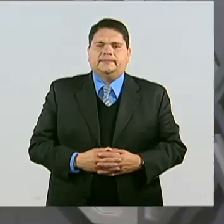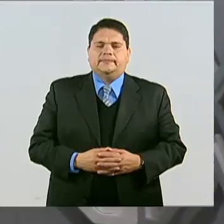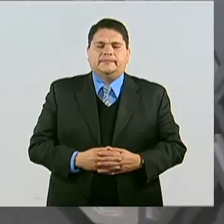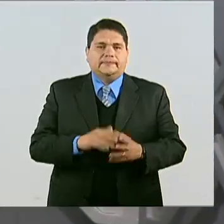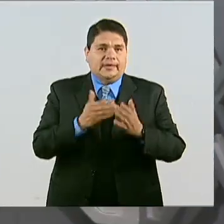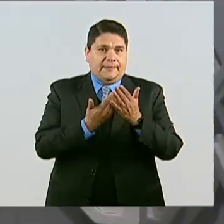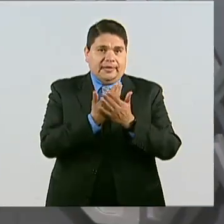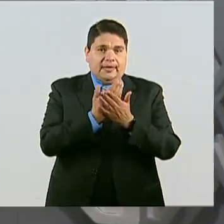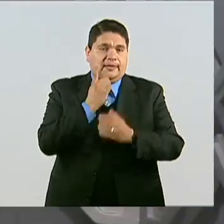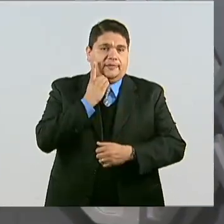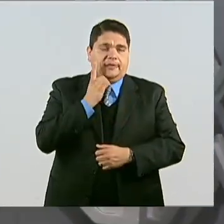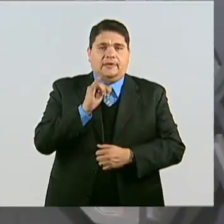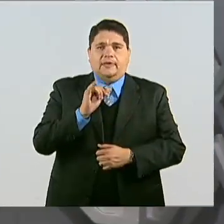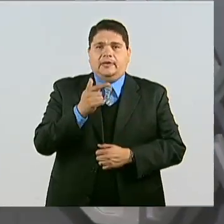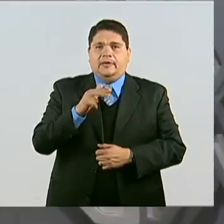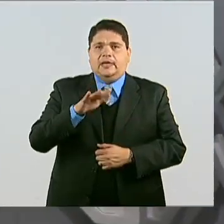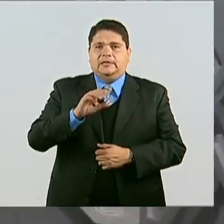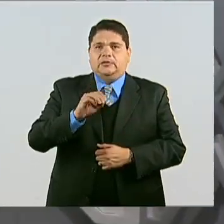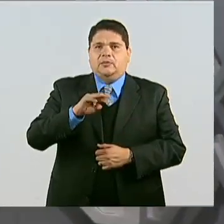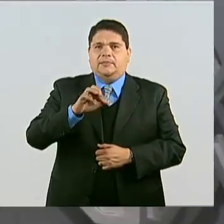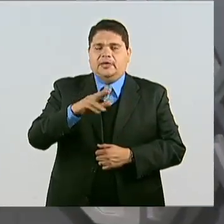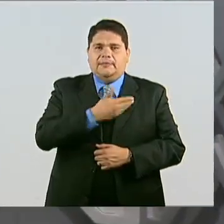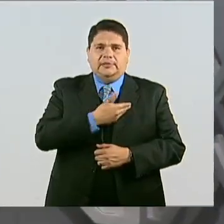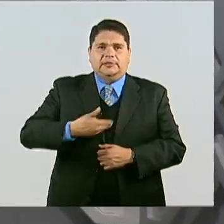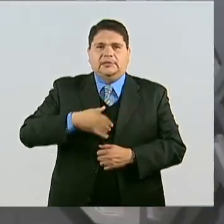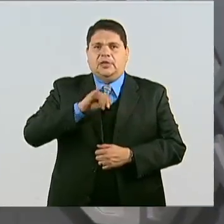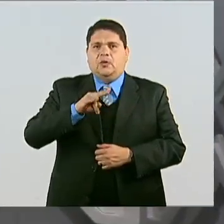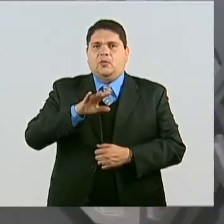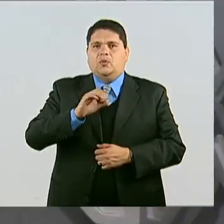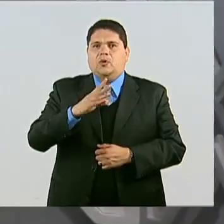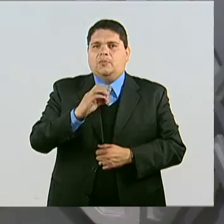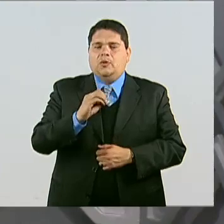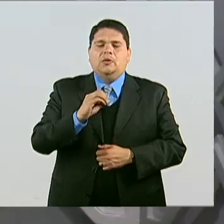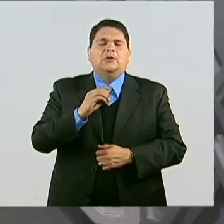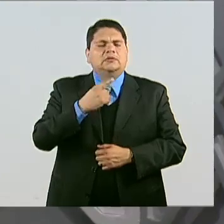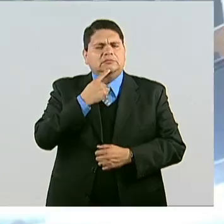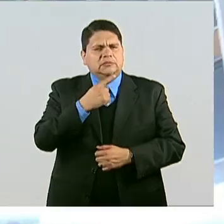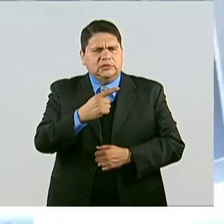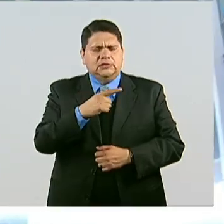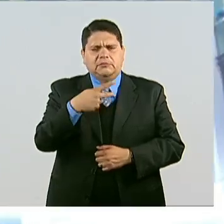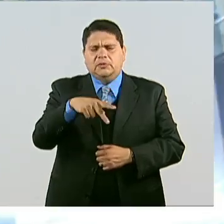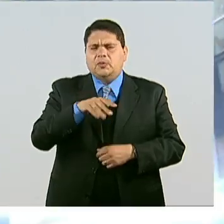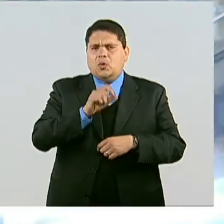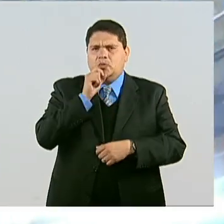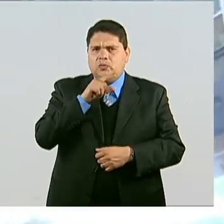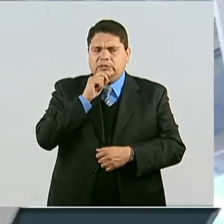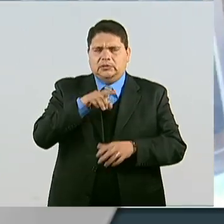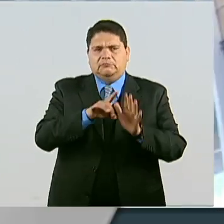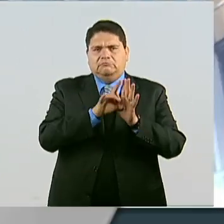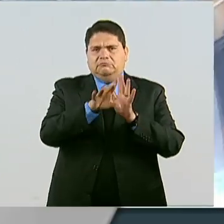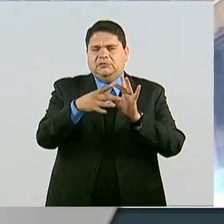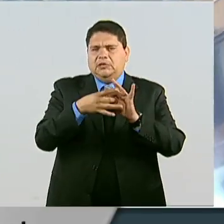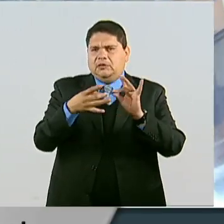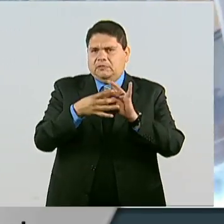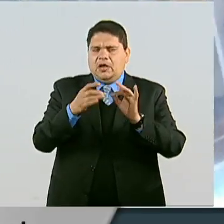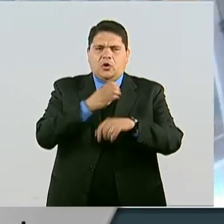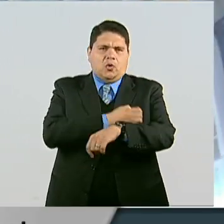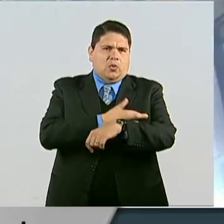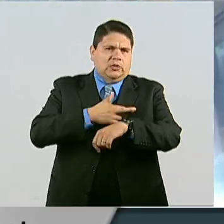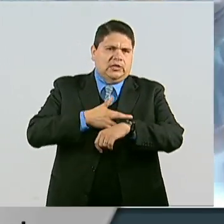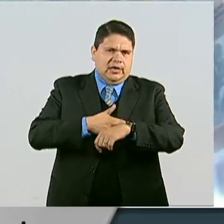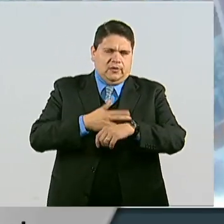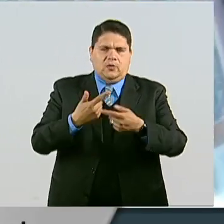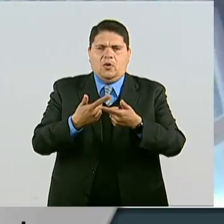Y por la mañana, el diputado Ignacio Mier, presidente de la Junta de Coordinación Política, informó por medio de su cuenta de Twitter que los coordinadores de la